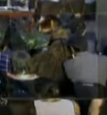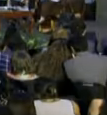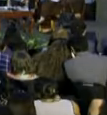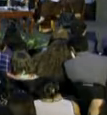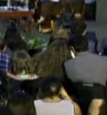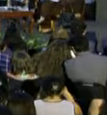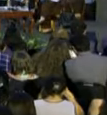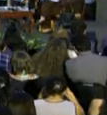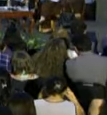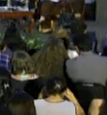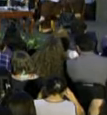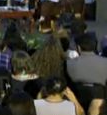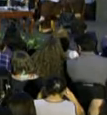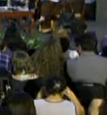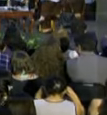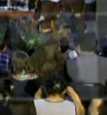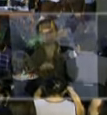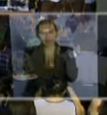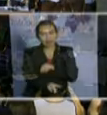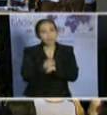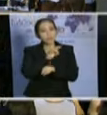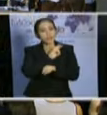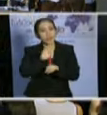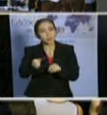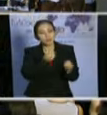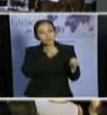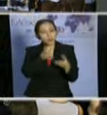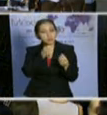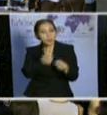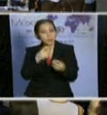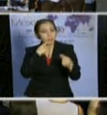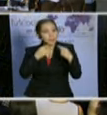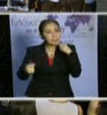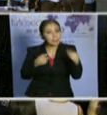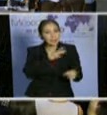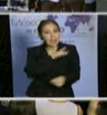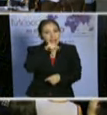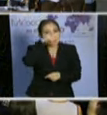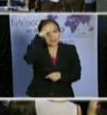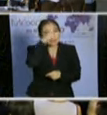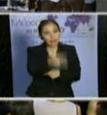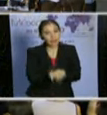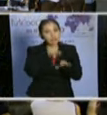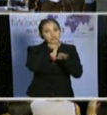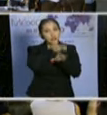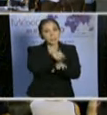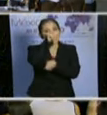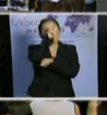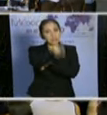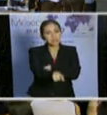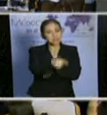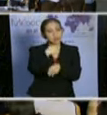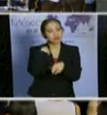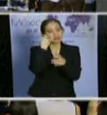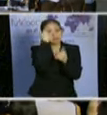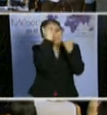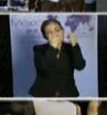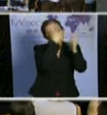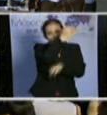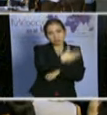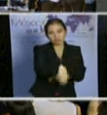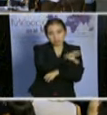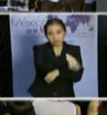importante, realmente podemos enriquecer los debates que estamos teniendo en México sobre nuestros propios dilemas y